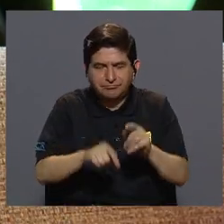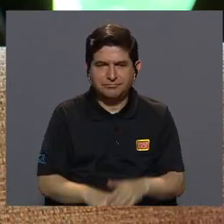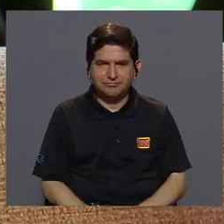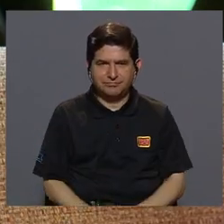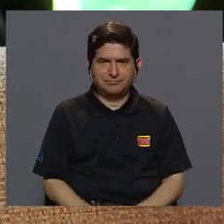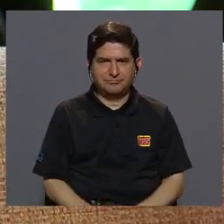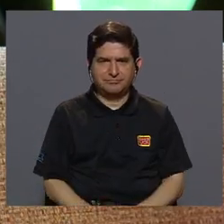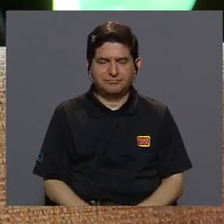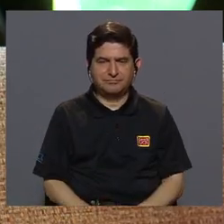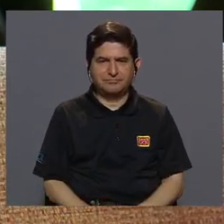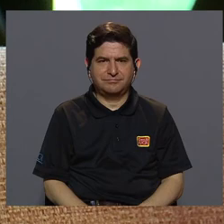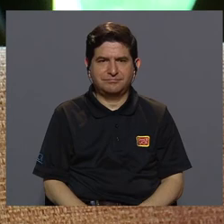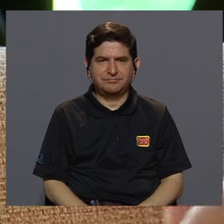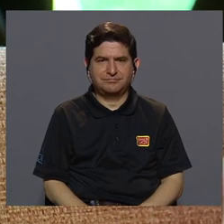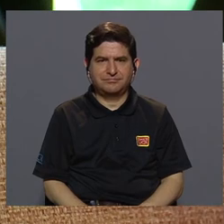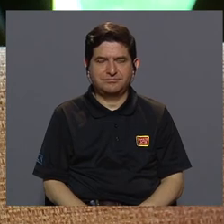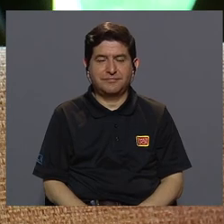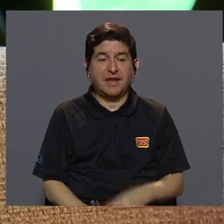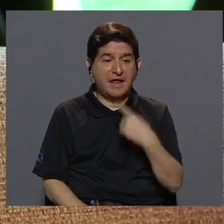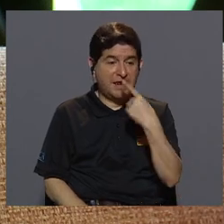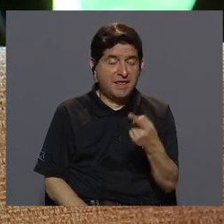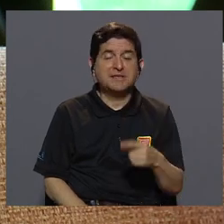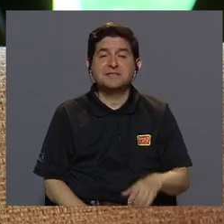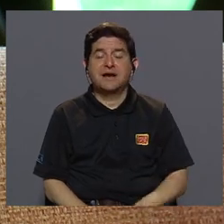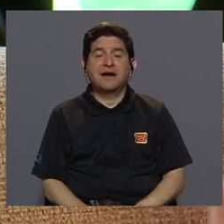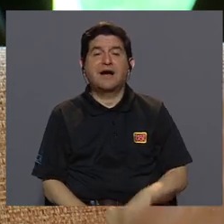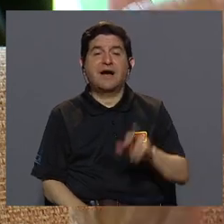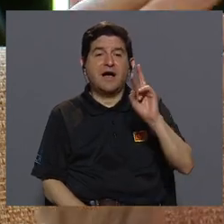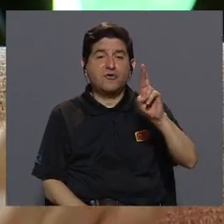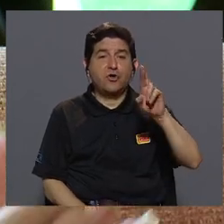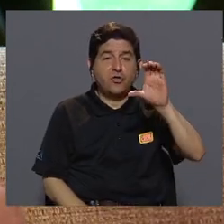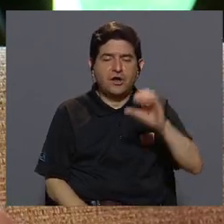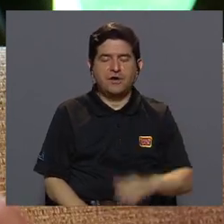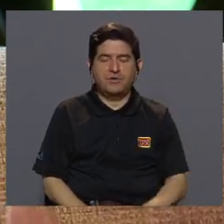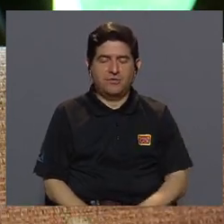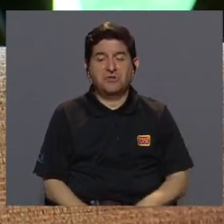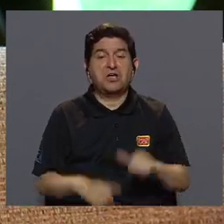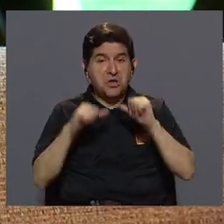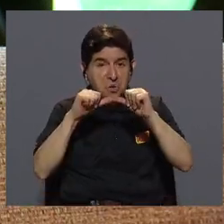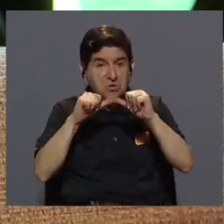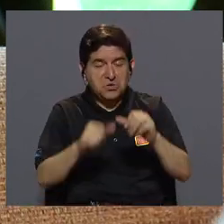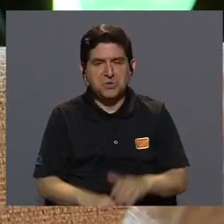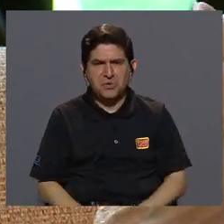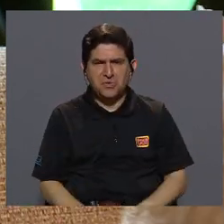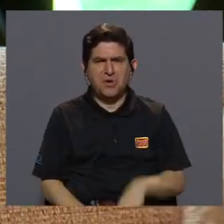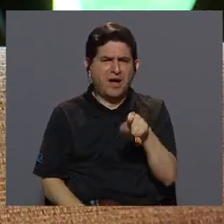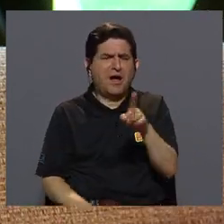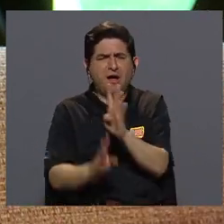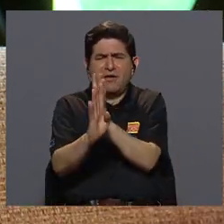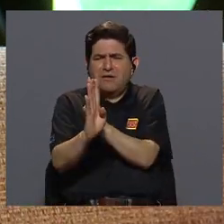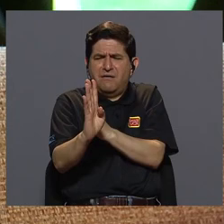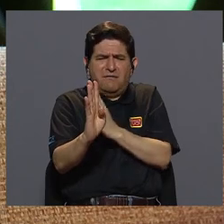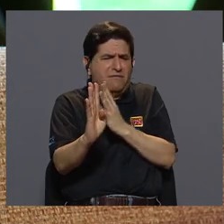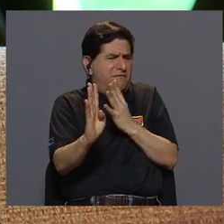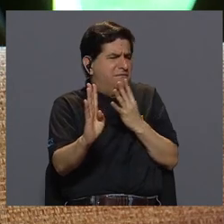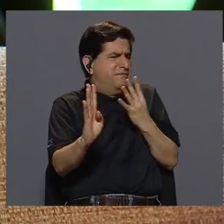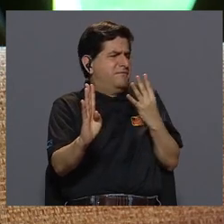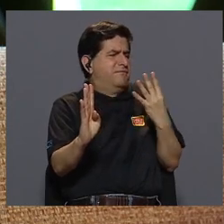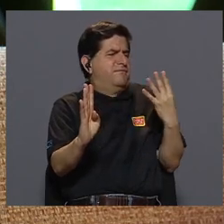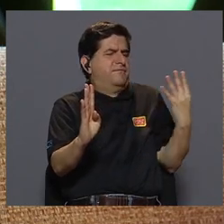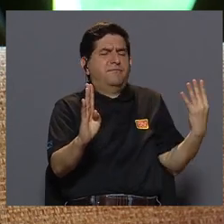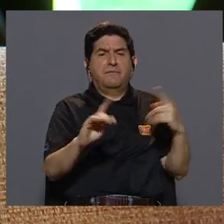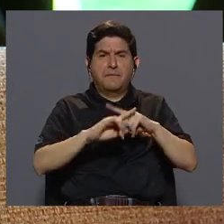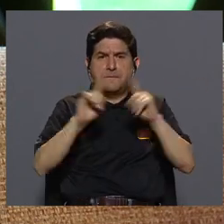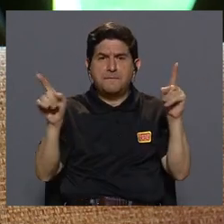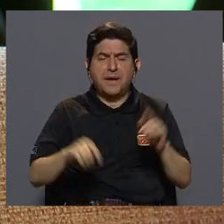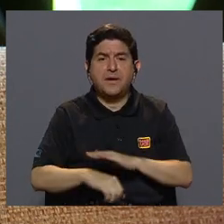Que se hacían, le decían a Rodrigo, o decir, dicen todavía, se hacían grandes colas en los estancos.